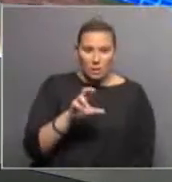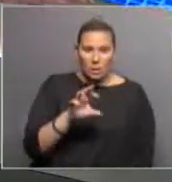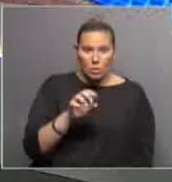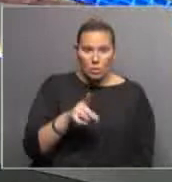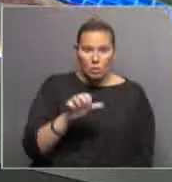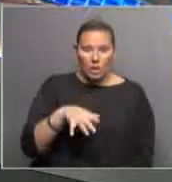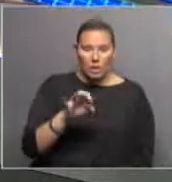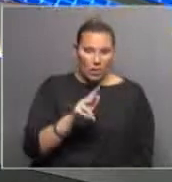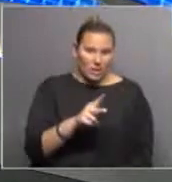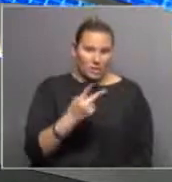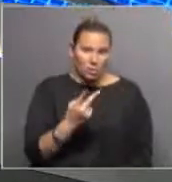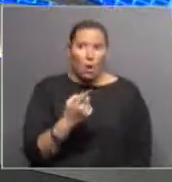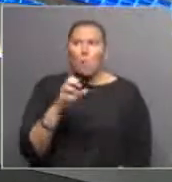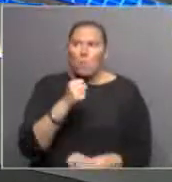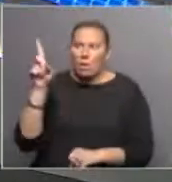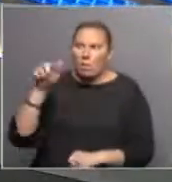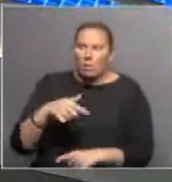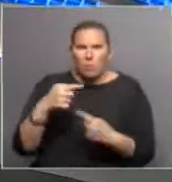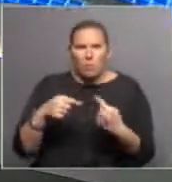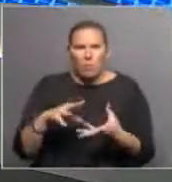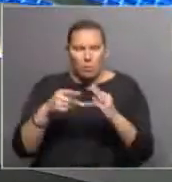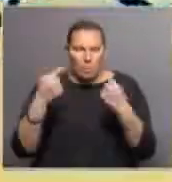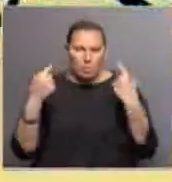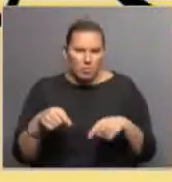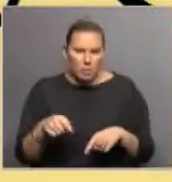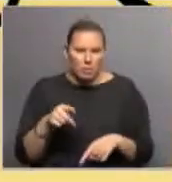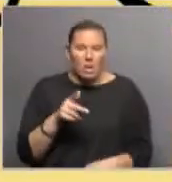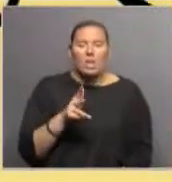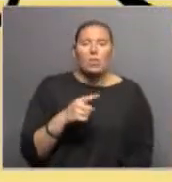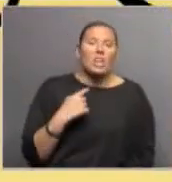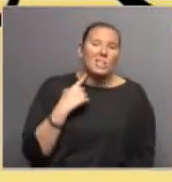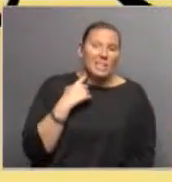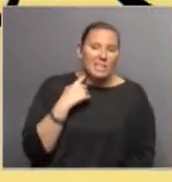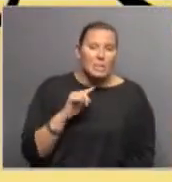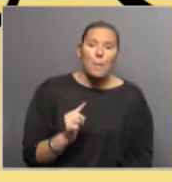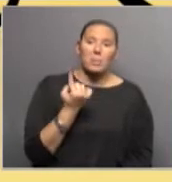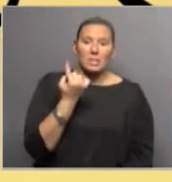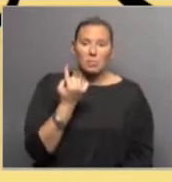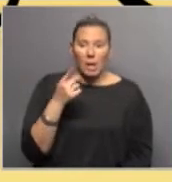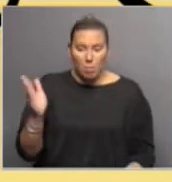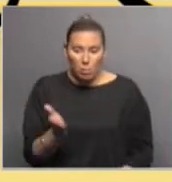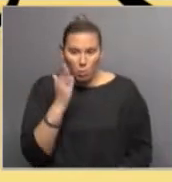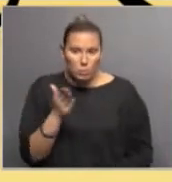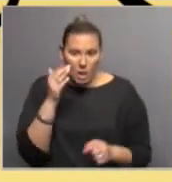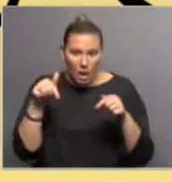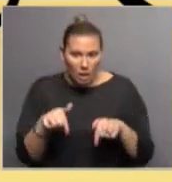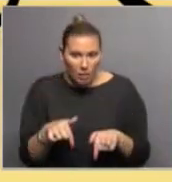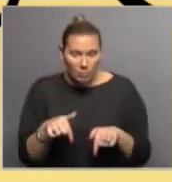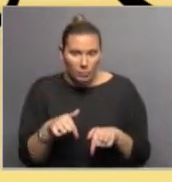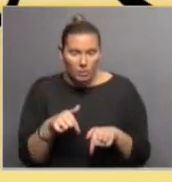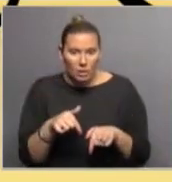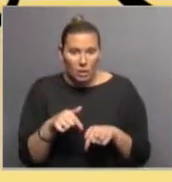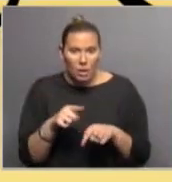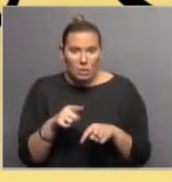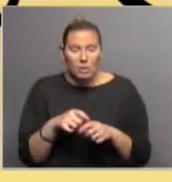muchas maneras. Hoy en día se produce hidrógeno, lo que llamamos el hidrógeno gris, es el principal que se produce, que es en base a fuentes